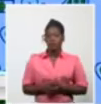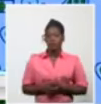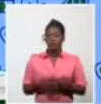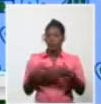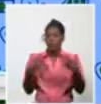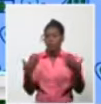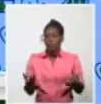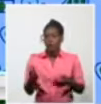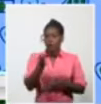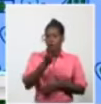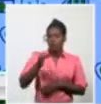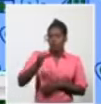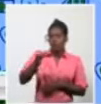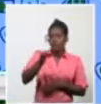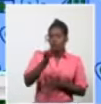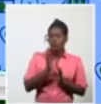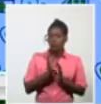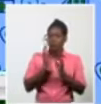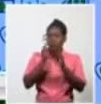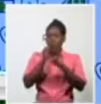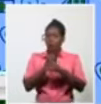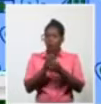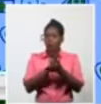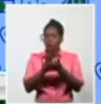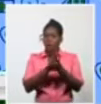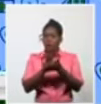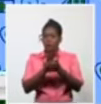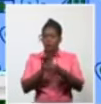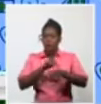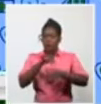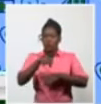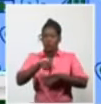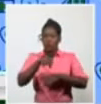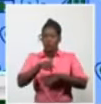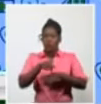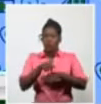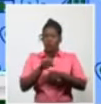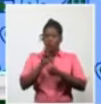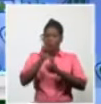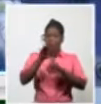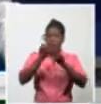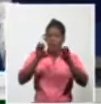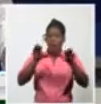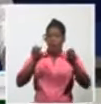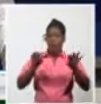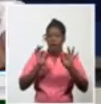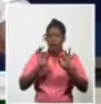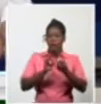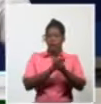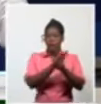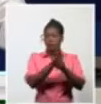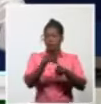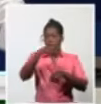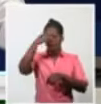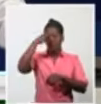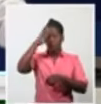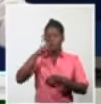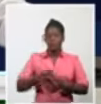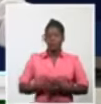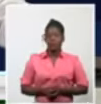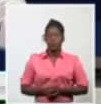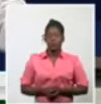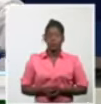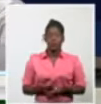no reportan hasta la fecha transmisión de COVID-19 en el país? Bueno, mira, es más fácil decir los